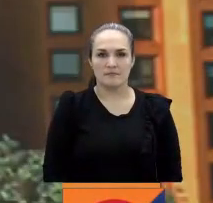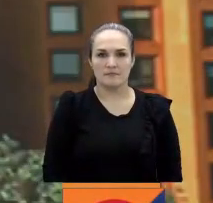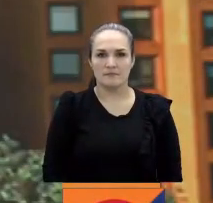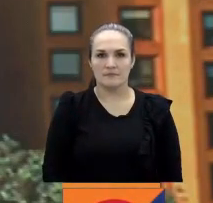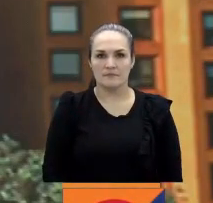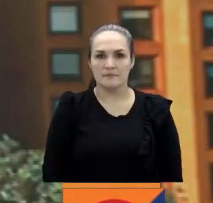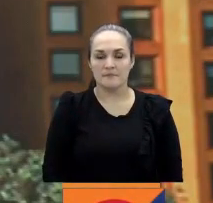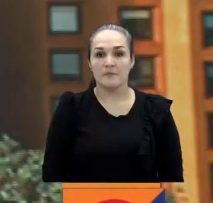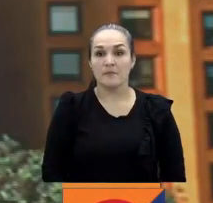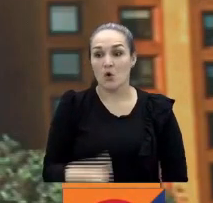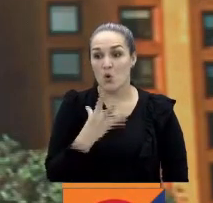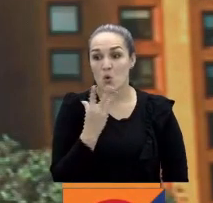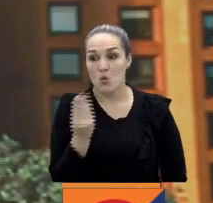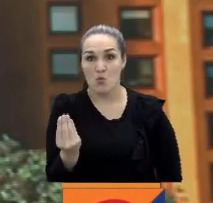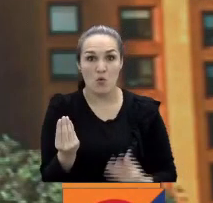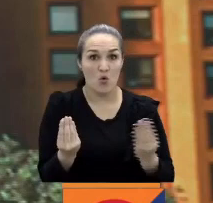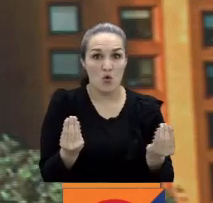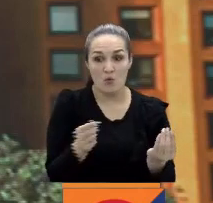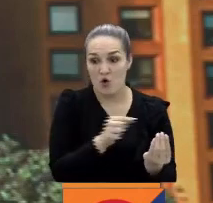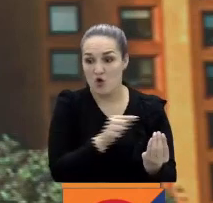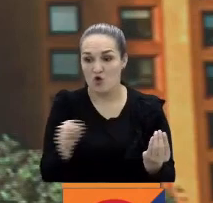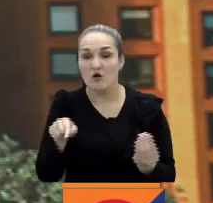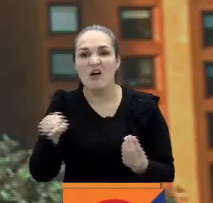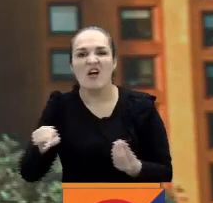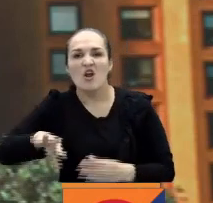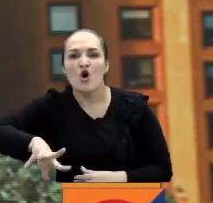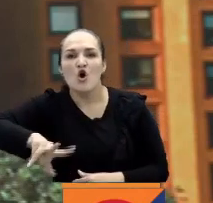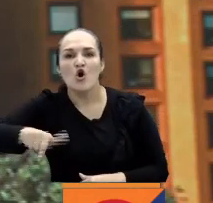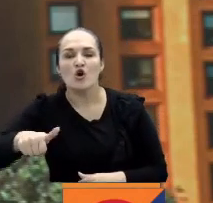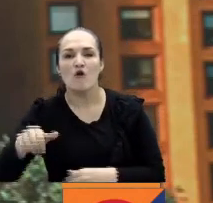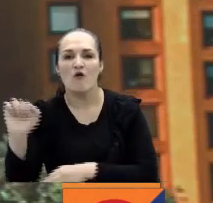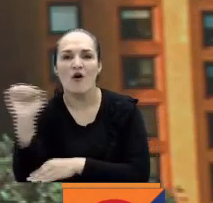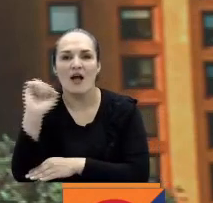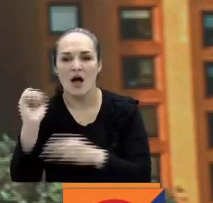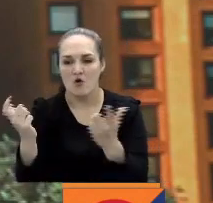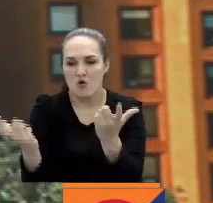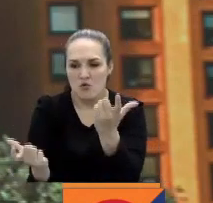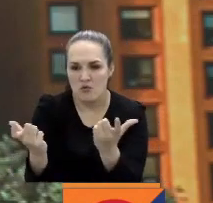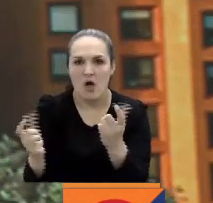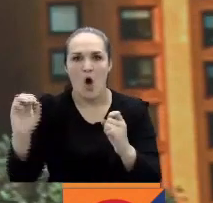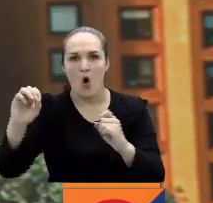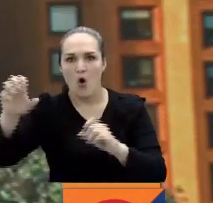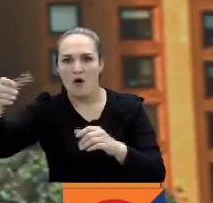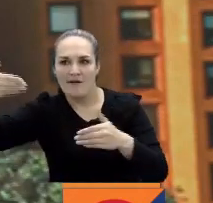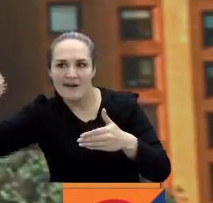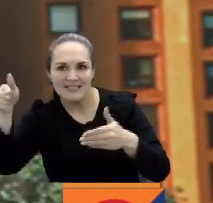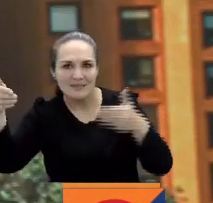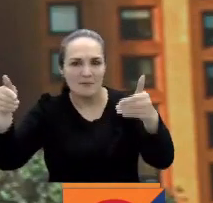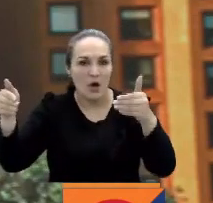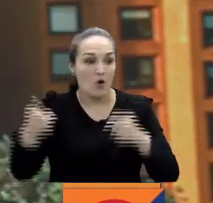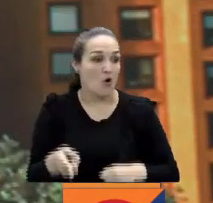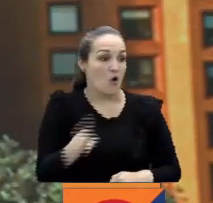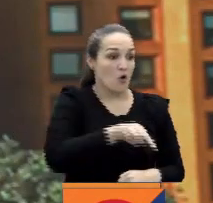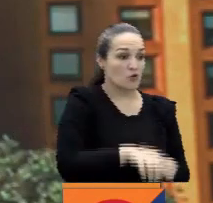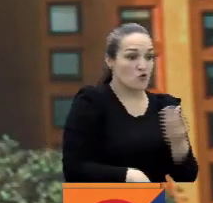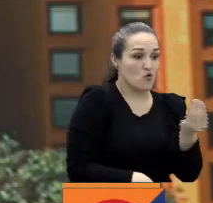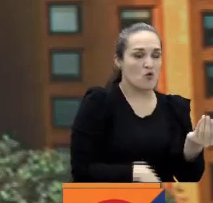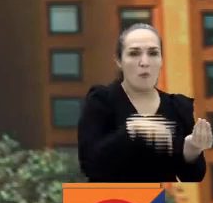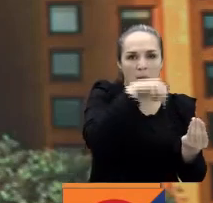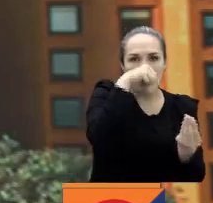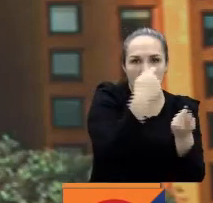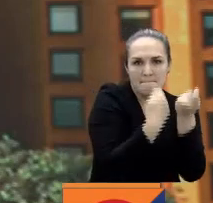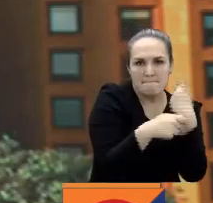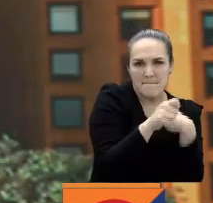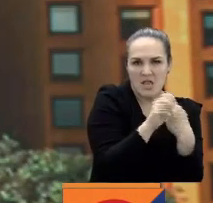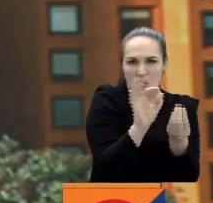Dos bandas, una dedicada al hurto de partes de vehículos y otra que traficaba alucinógenos, fueron desarticuladas por las autoridades. Este es